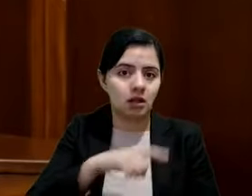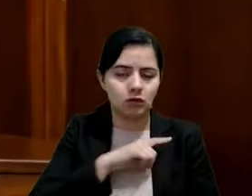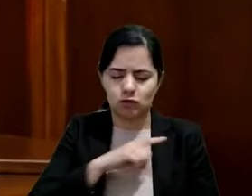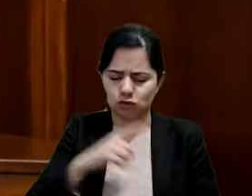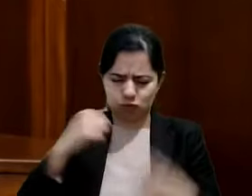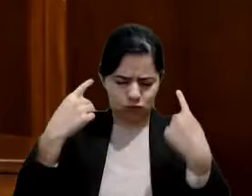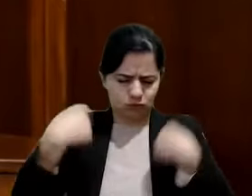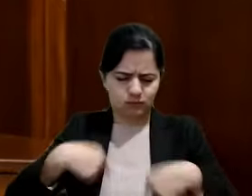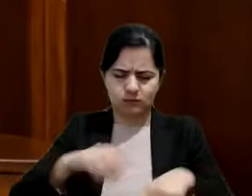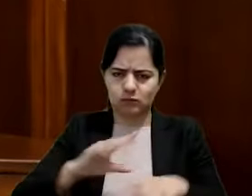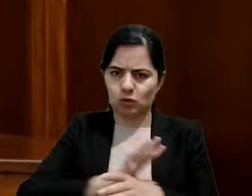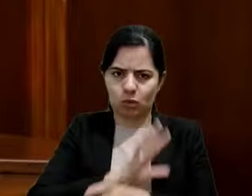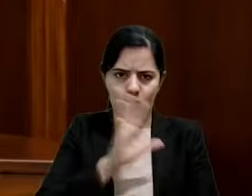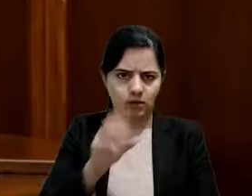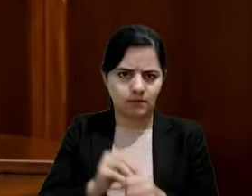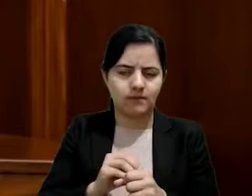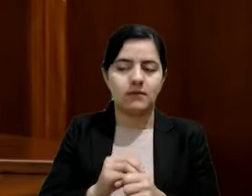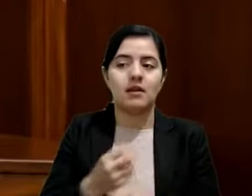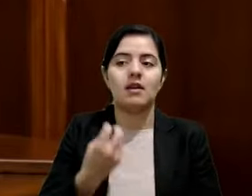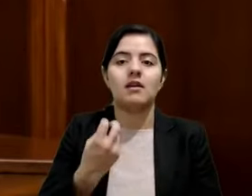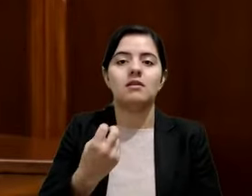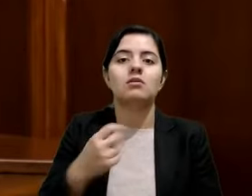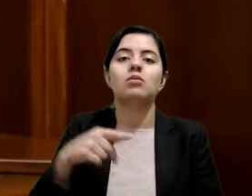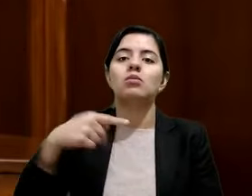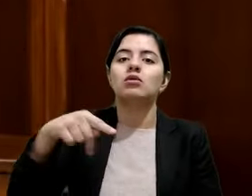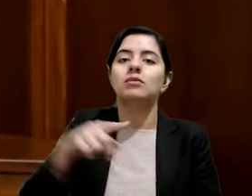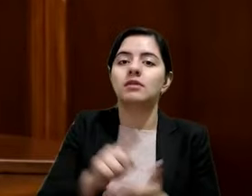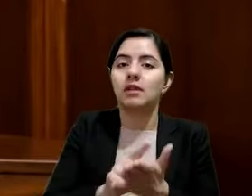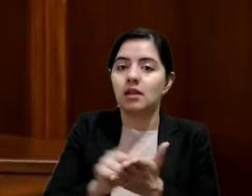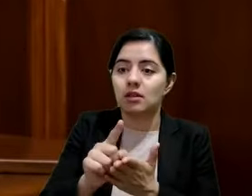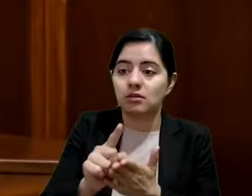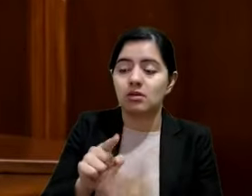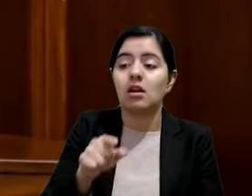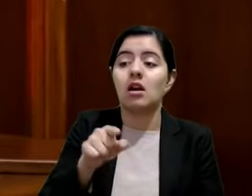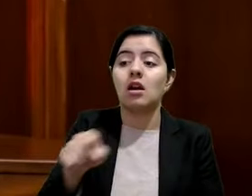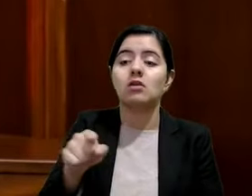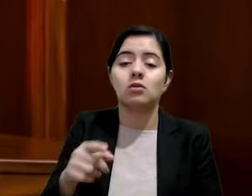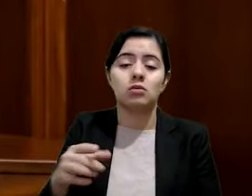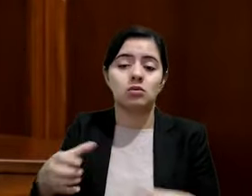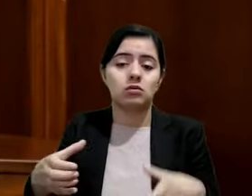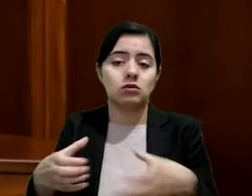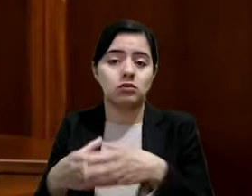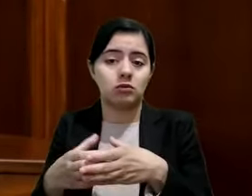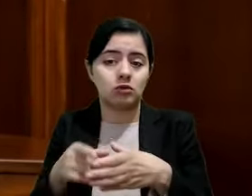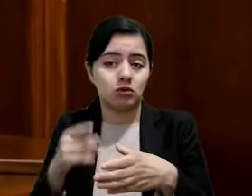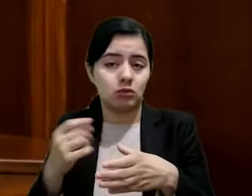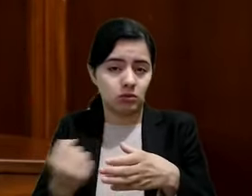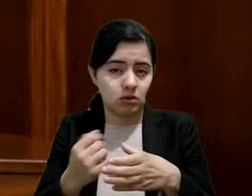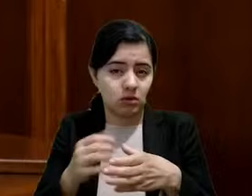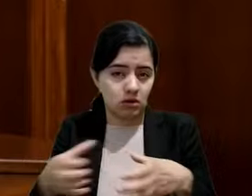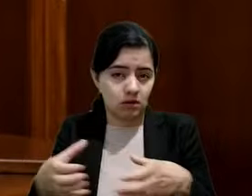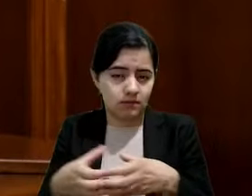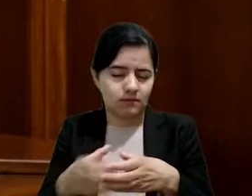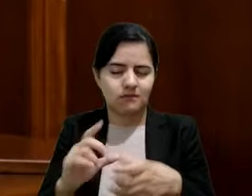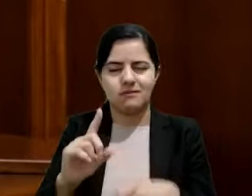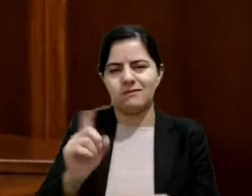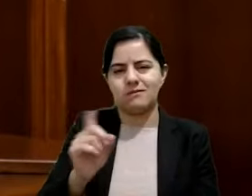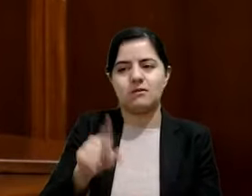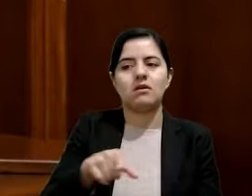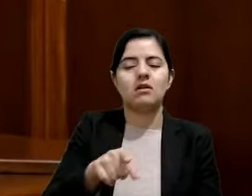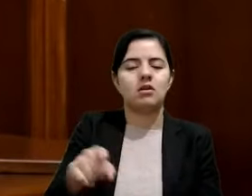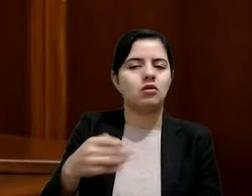no un privilegio como bien se dice y la secretaría creo que está con